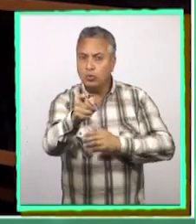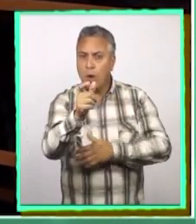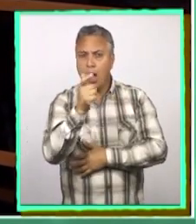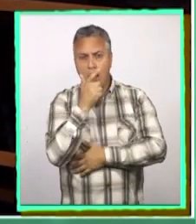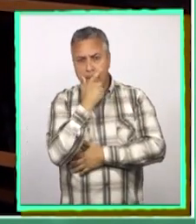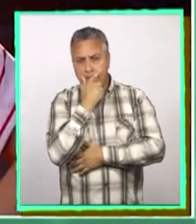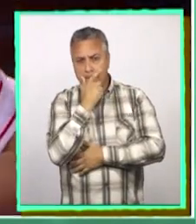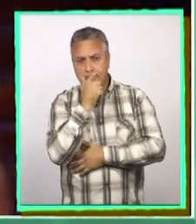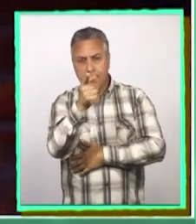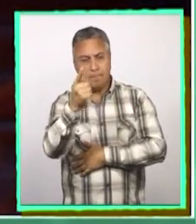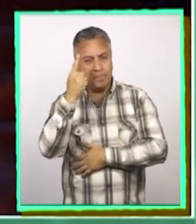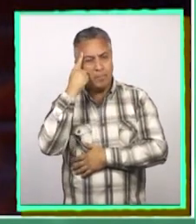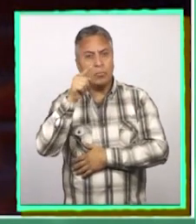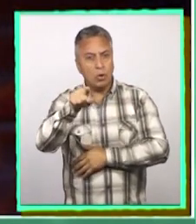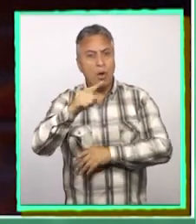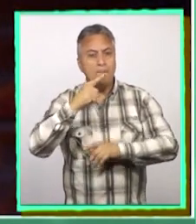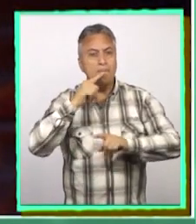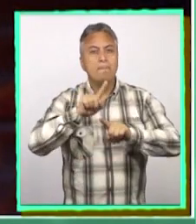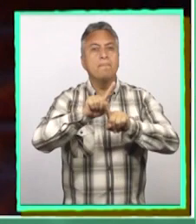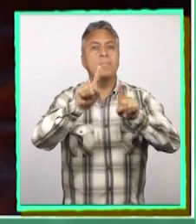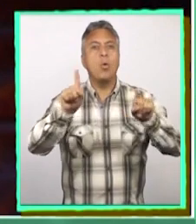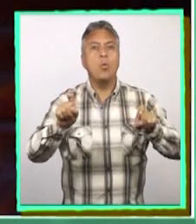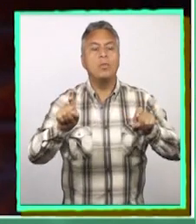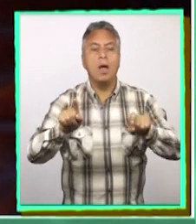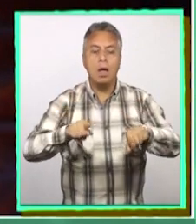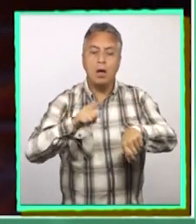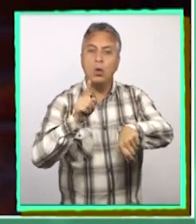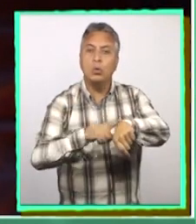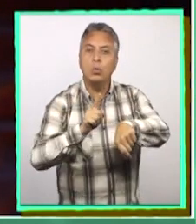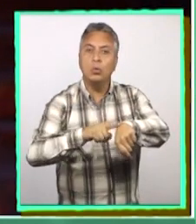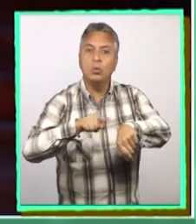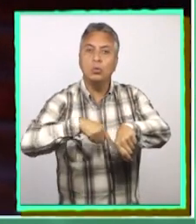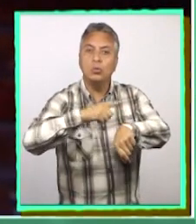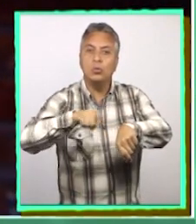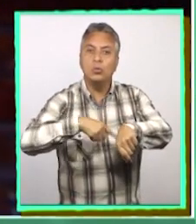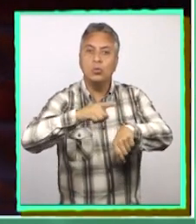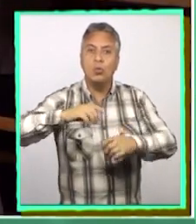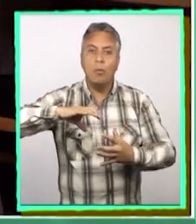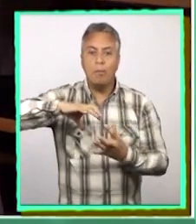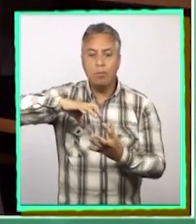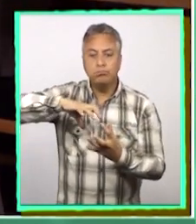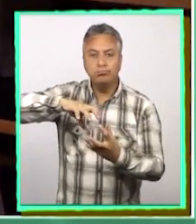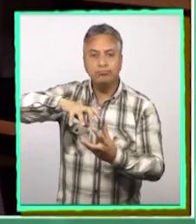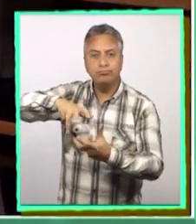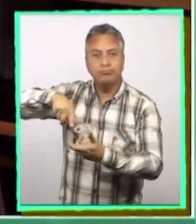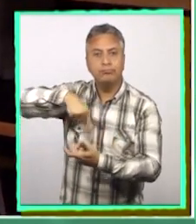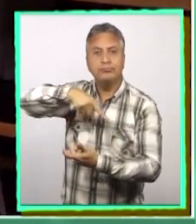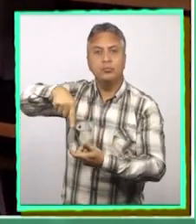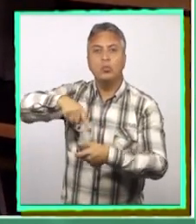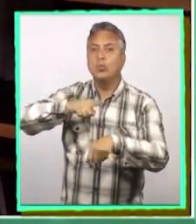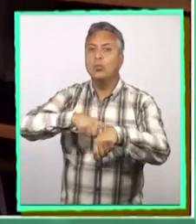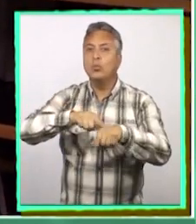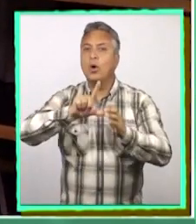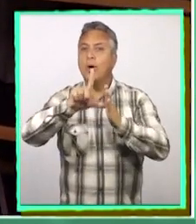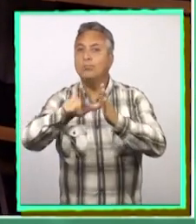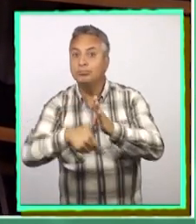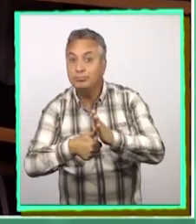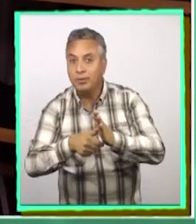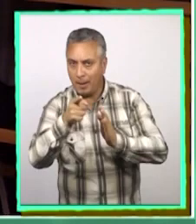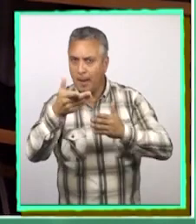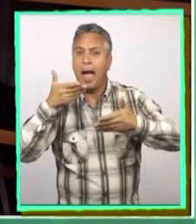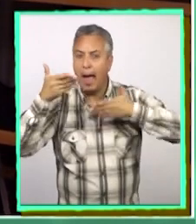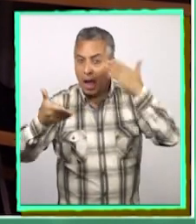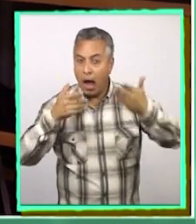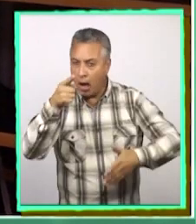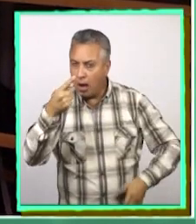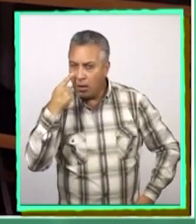tener que pensar en la siguiente pregunta. ¿Cuánto dura el movimiento de la rotación? La canción te dará pistas